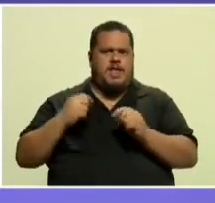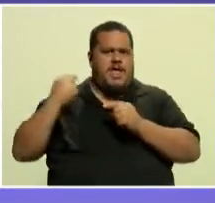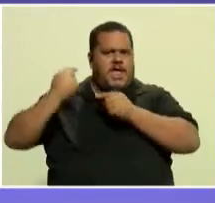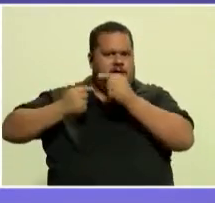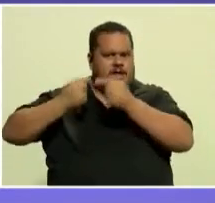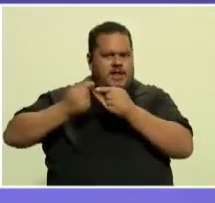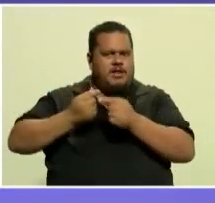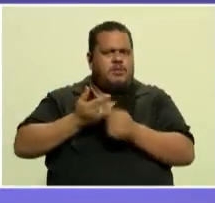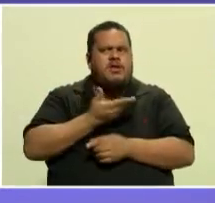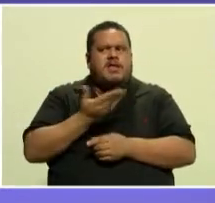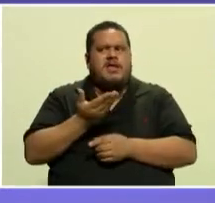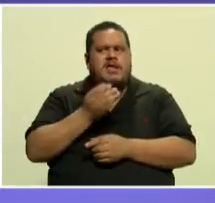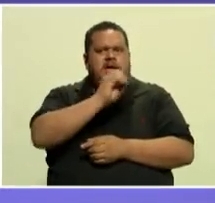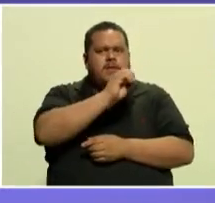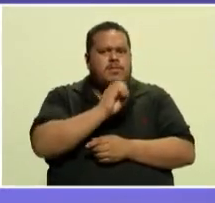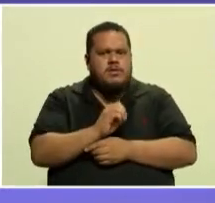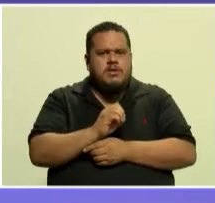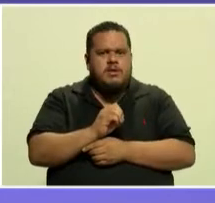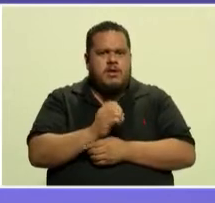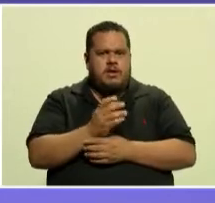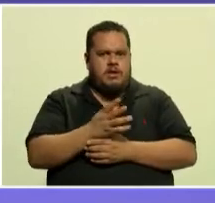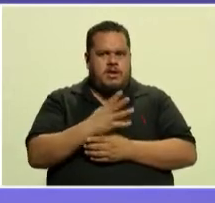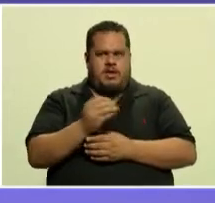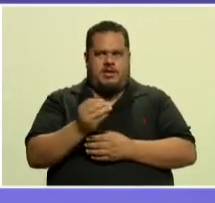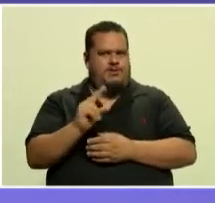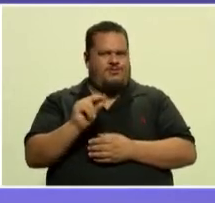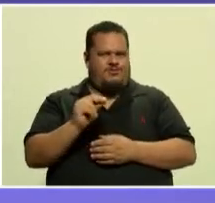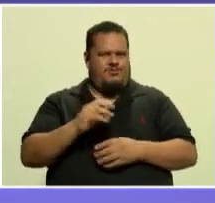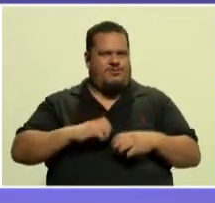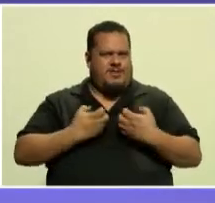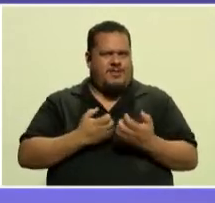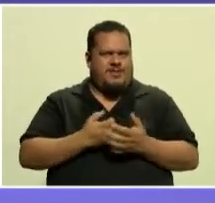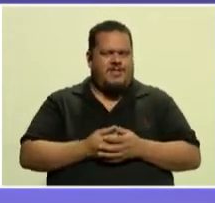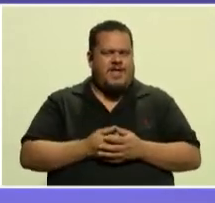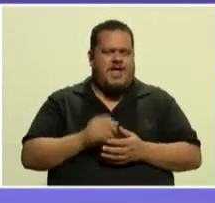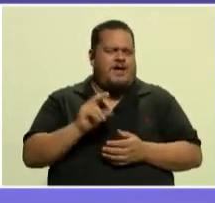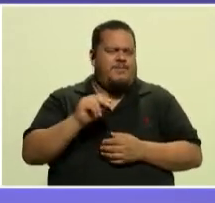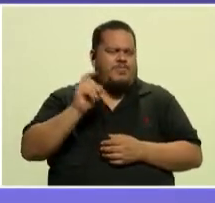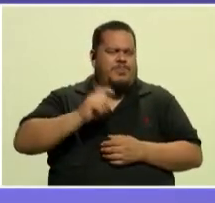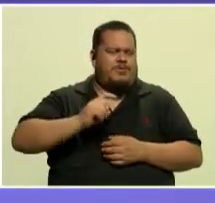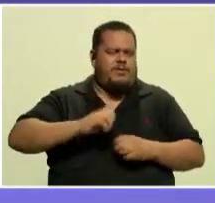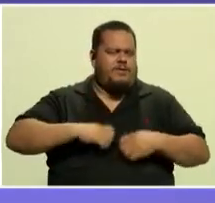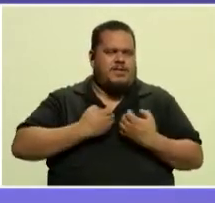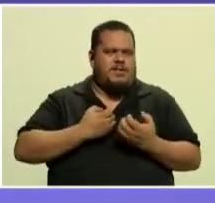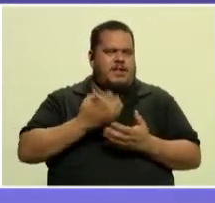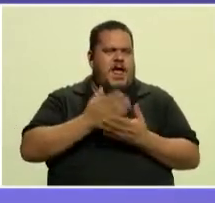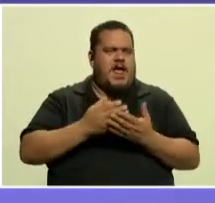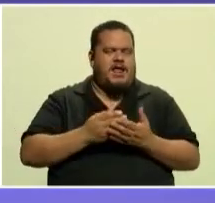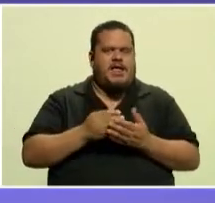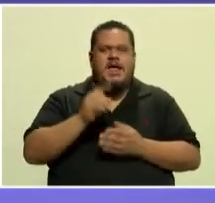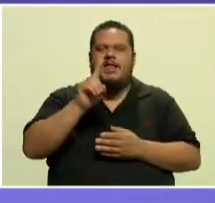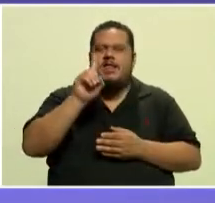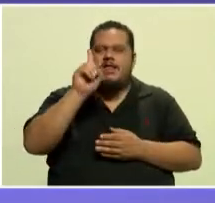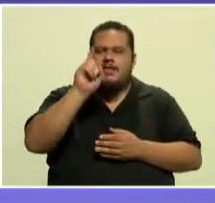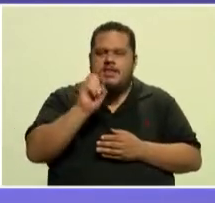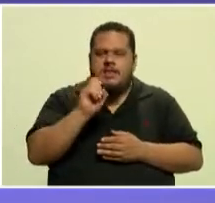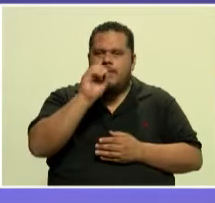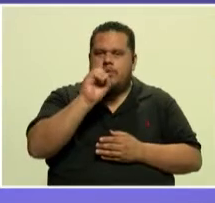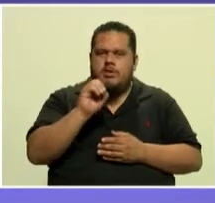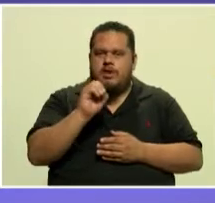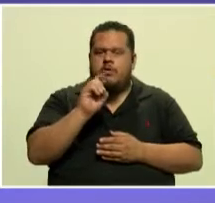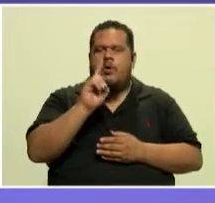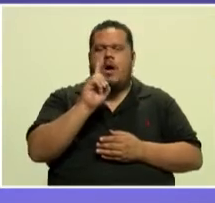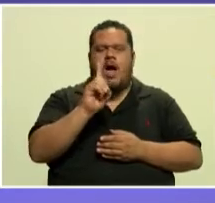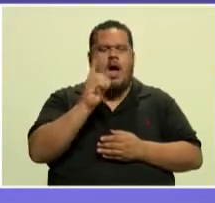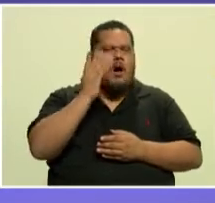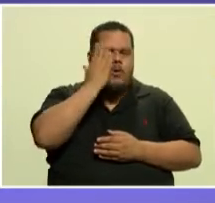qué porcentaje sos, y no existe. Yo creo que no debe existir ninguna persona que pertenece 100% a una etnia.